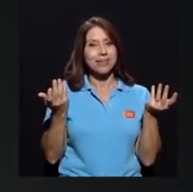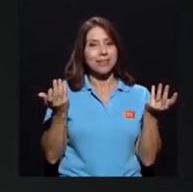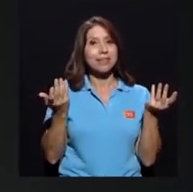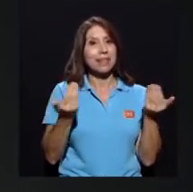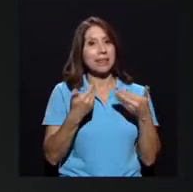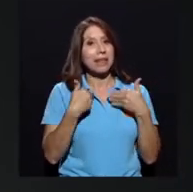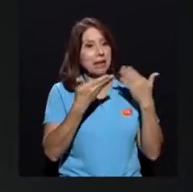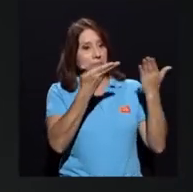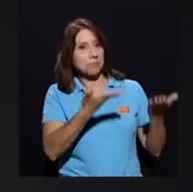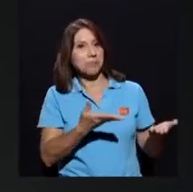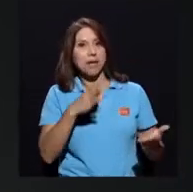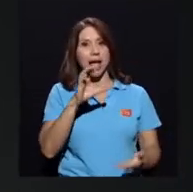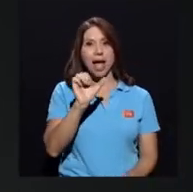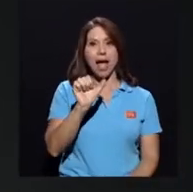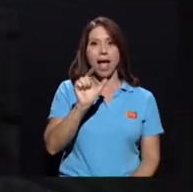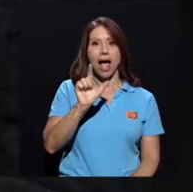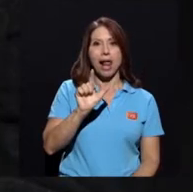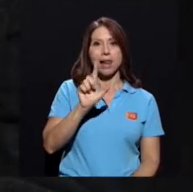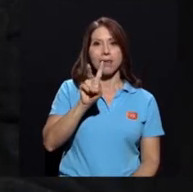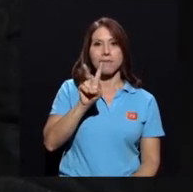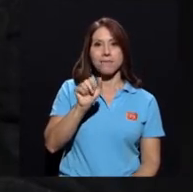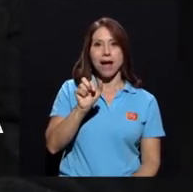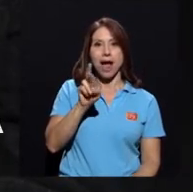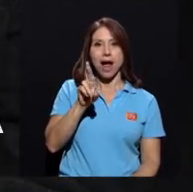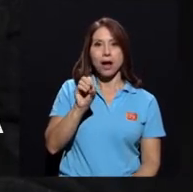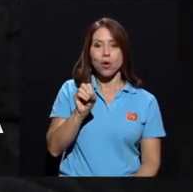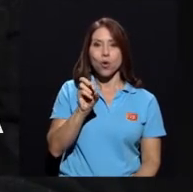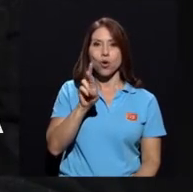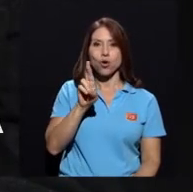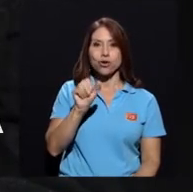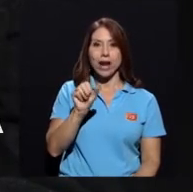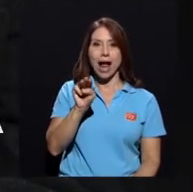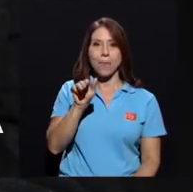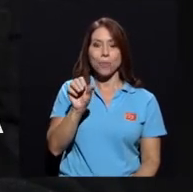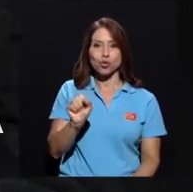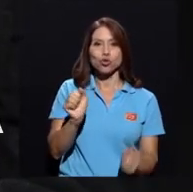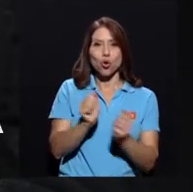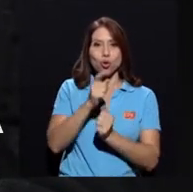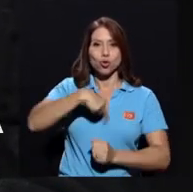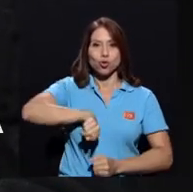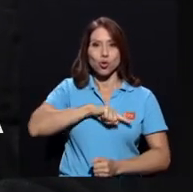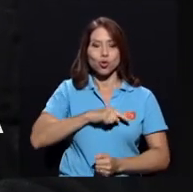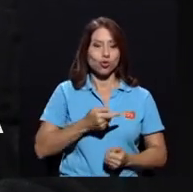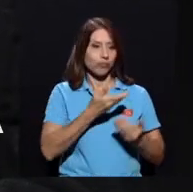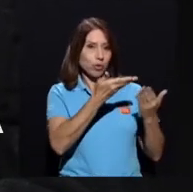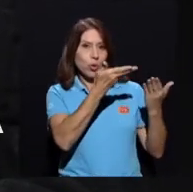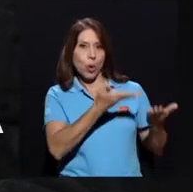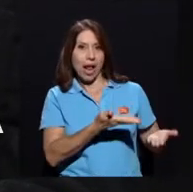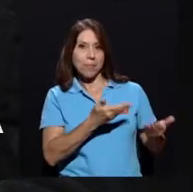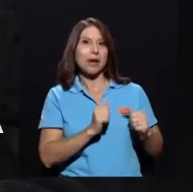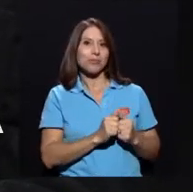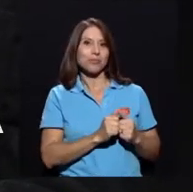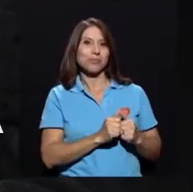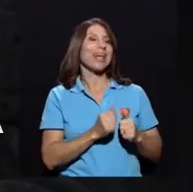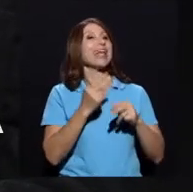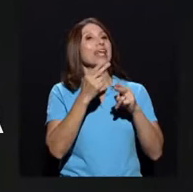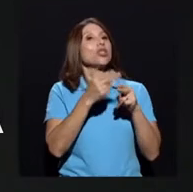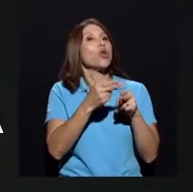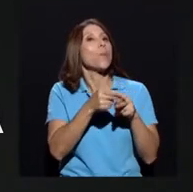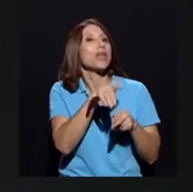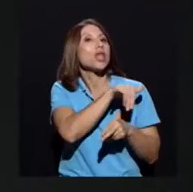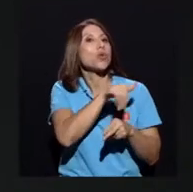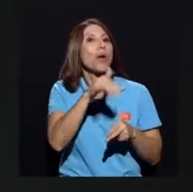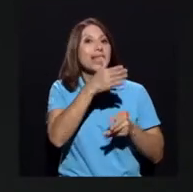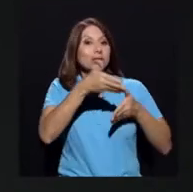de tener a don Álvaro Ramos con nosotros. Don Álvaro, que se llama igual que su hijo, quien